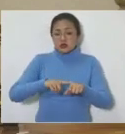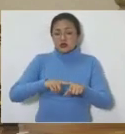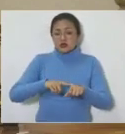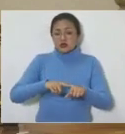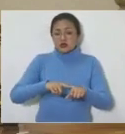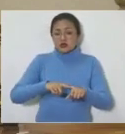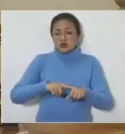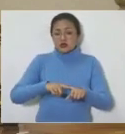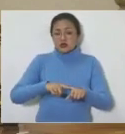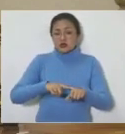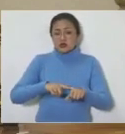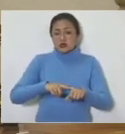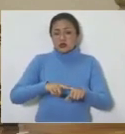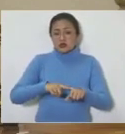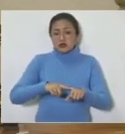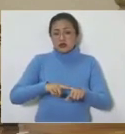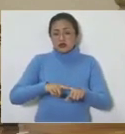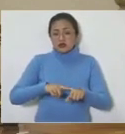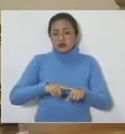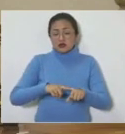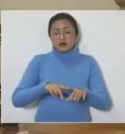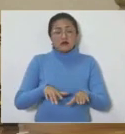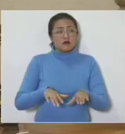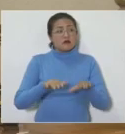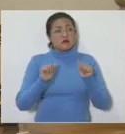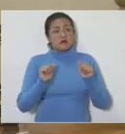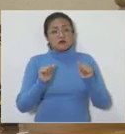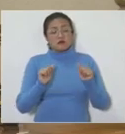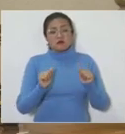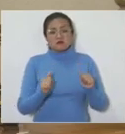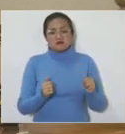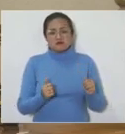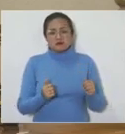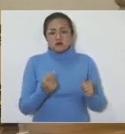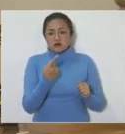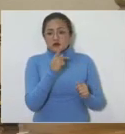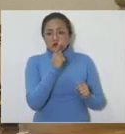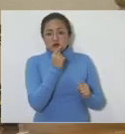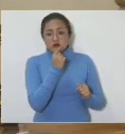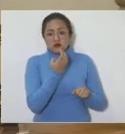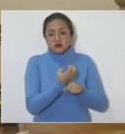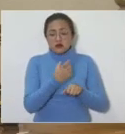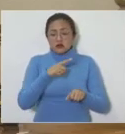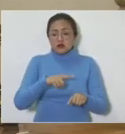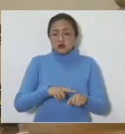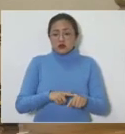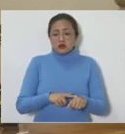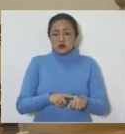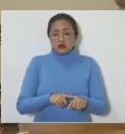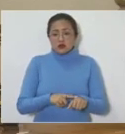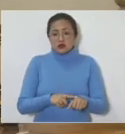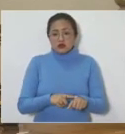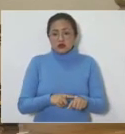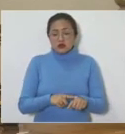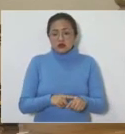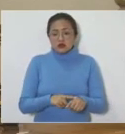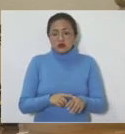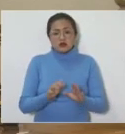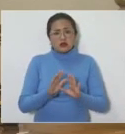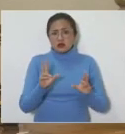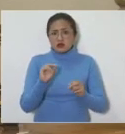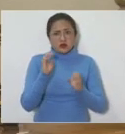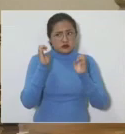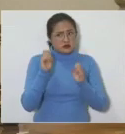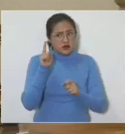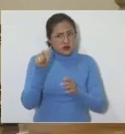este fue omisa la Policía Nacional no estaba ahí no